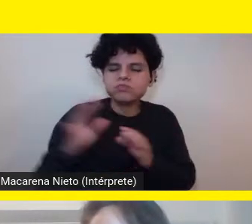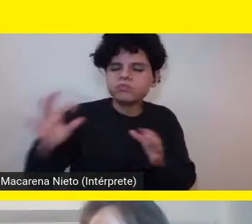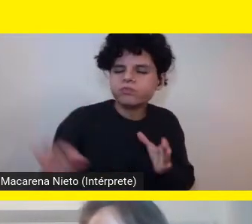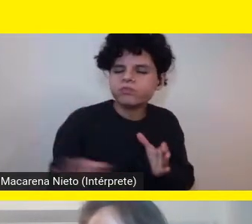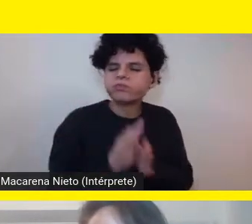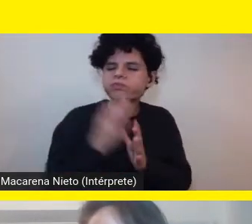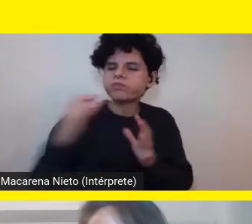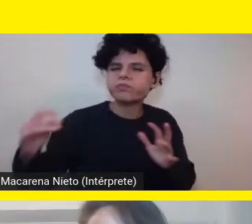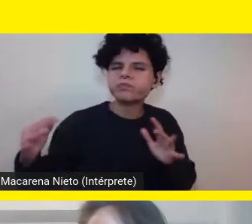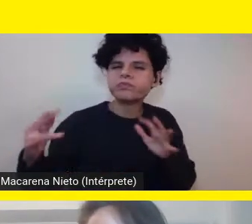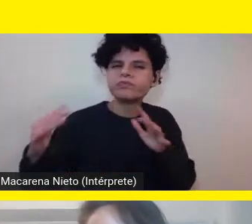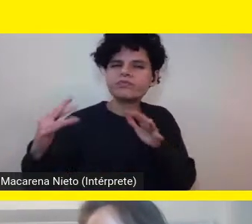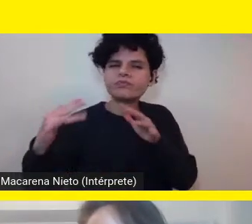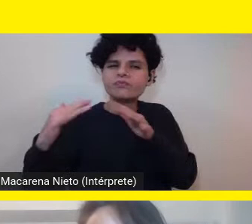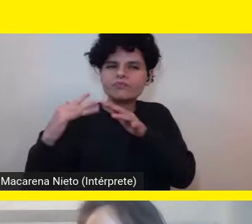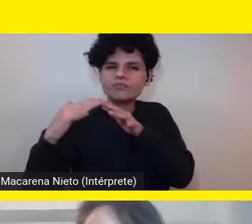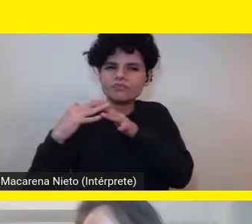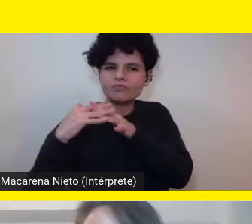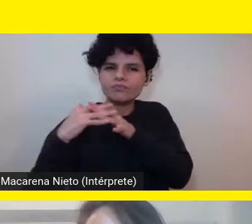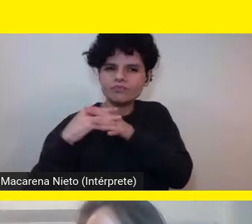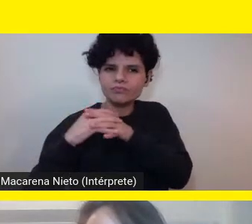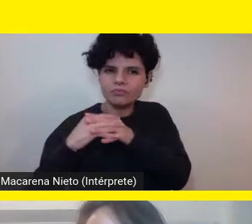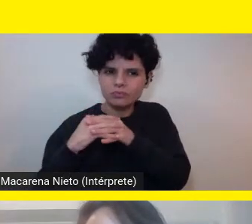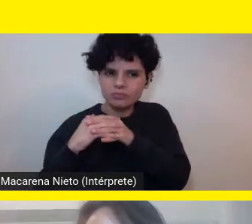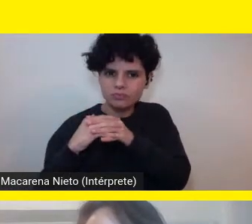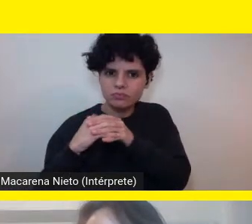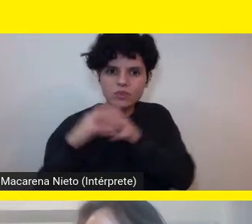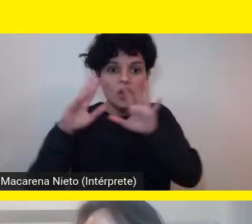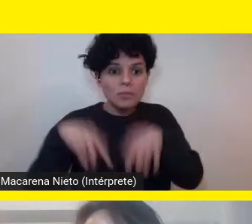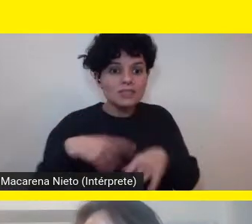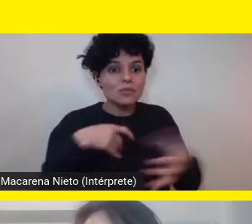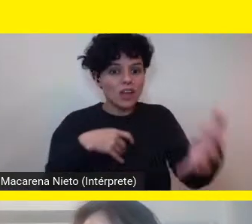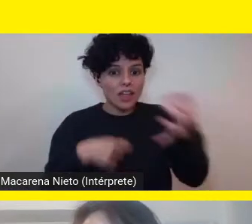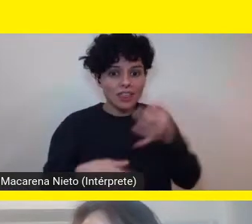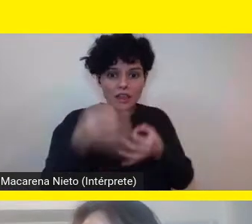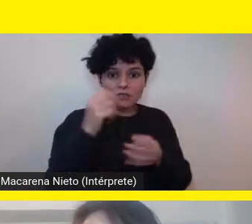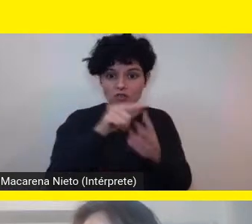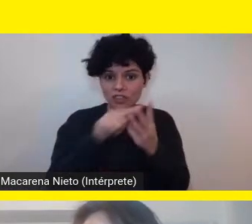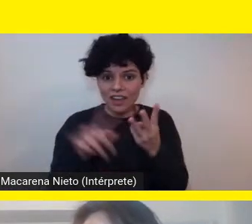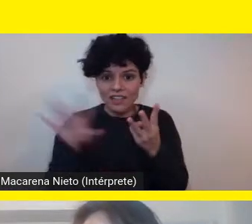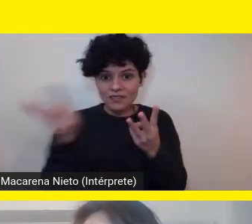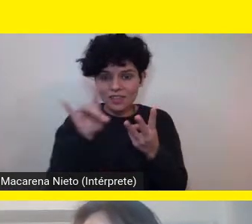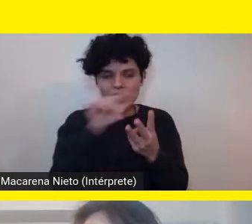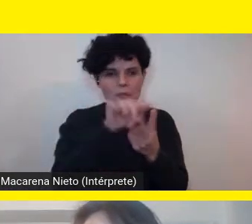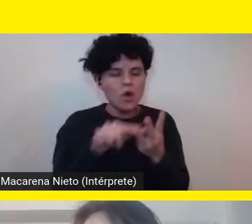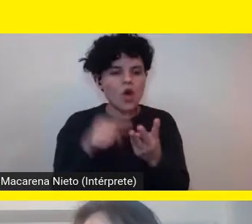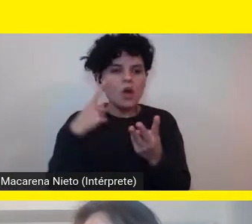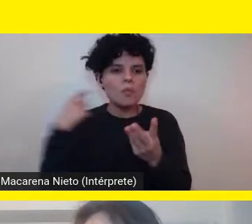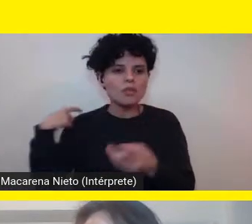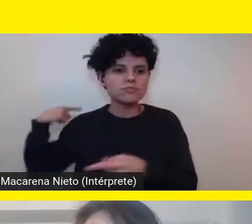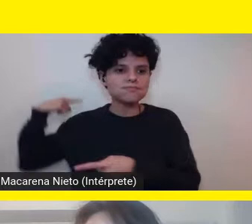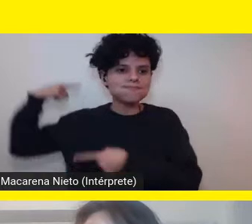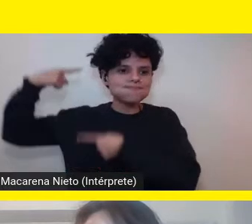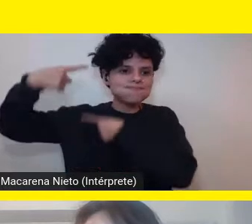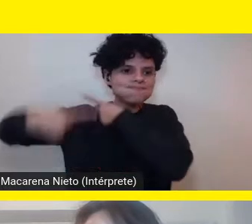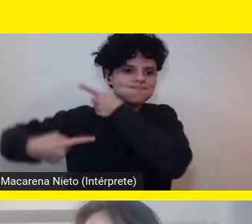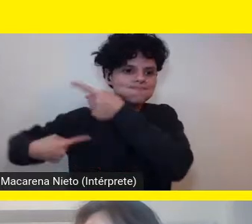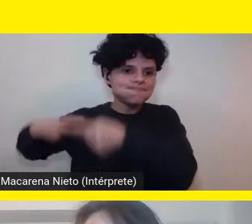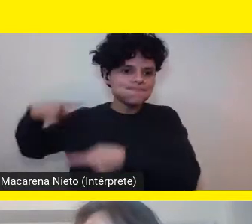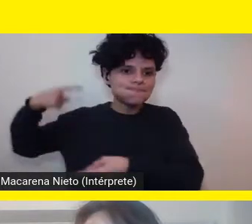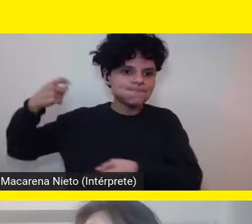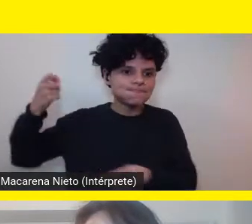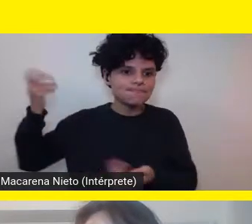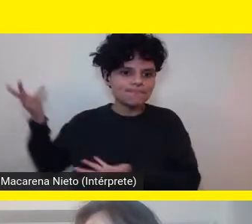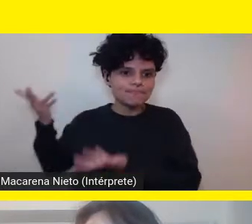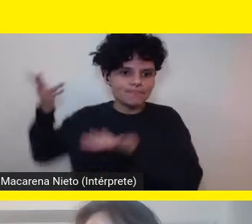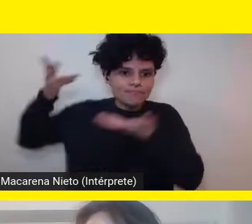dice Constanza y Francisco, de que se siguen, la posta sigue, y